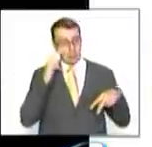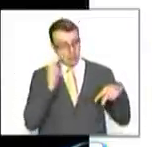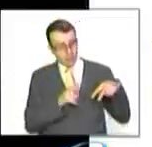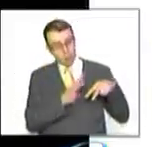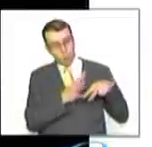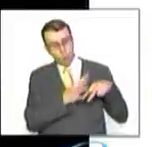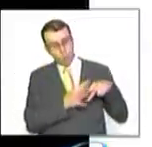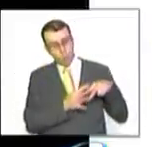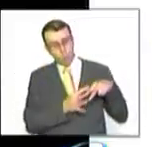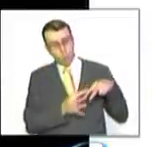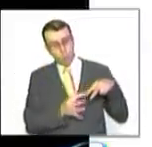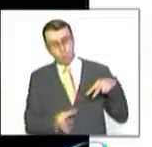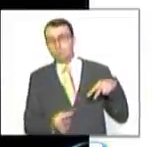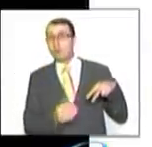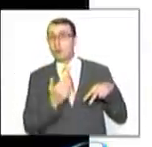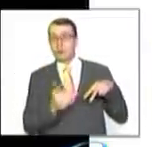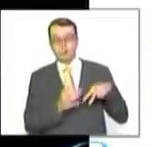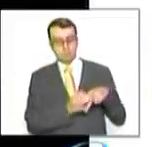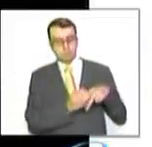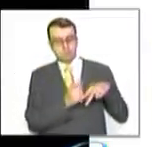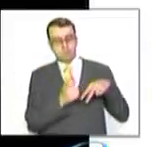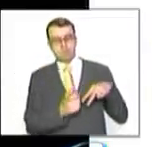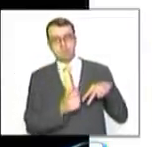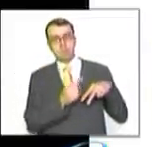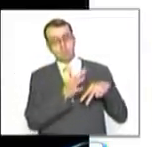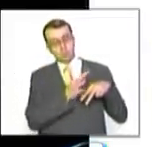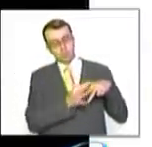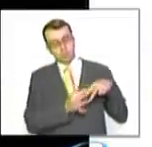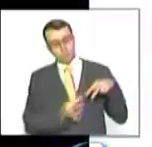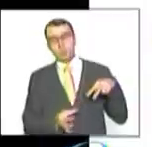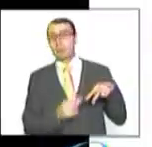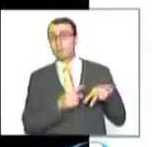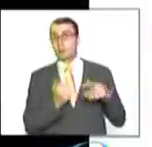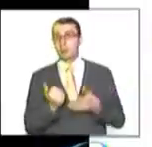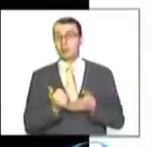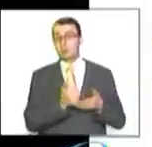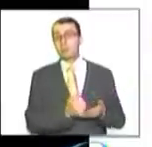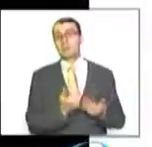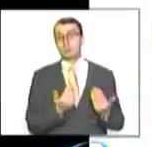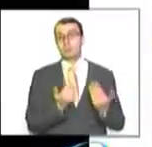cómo empieza a cerrar esa úlcera varicosa.